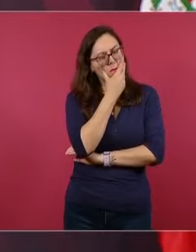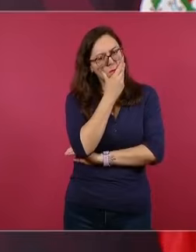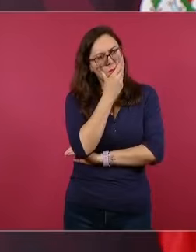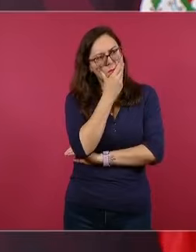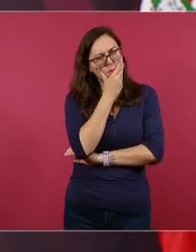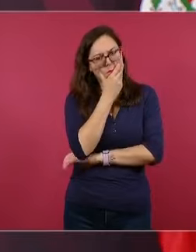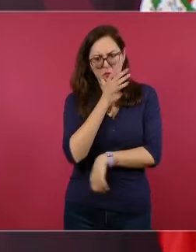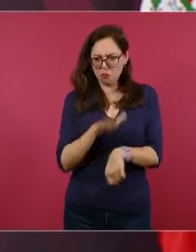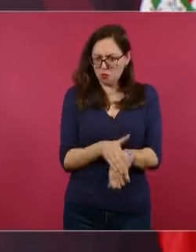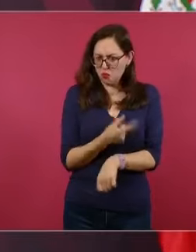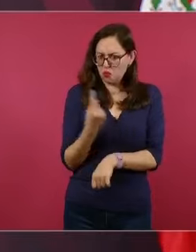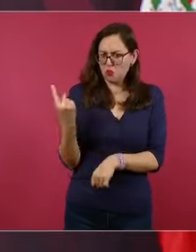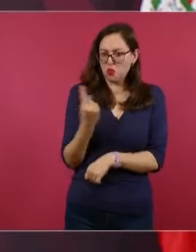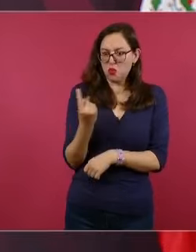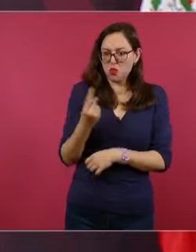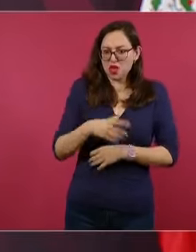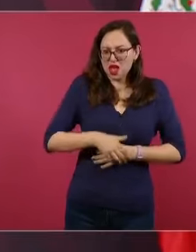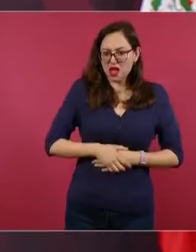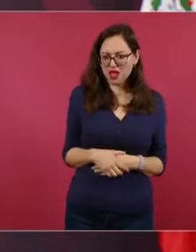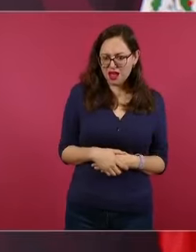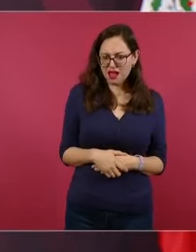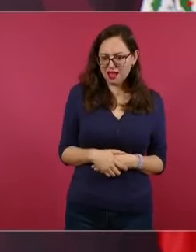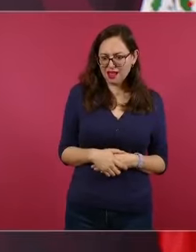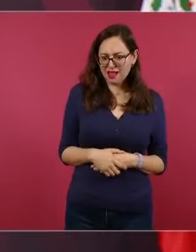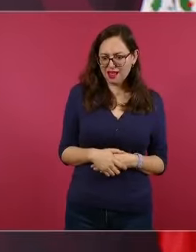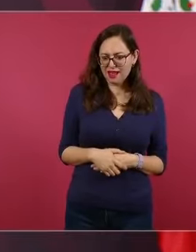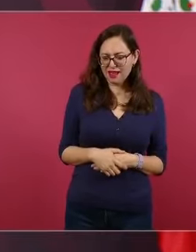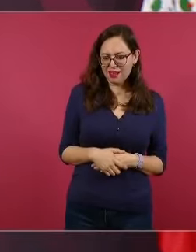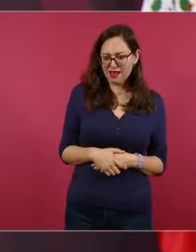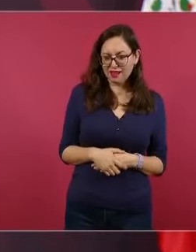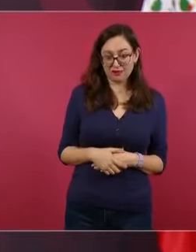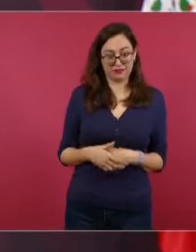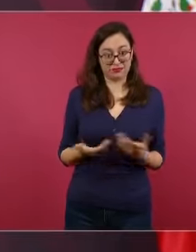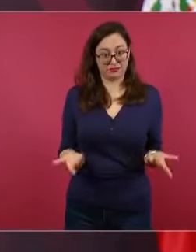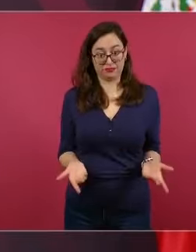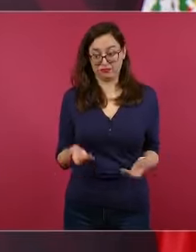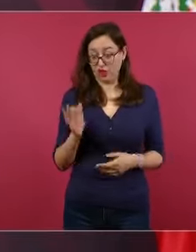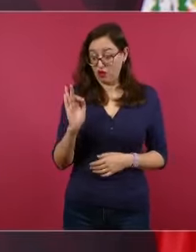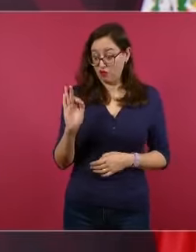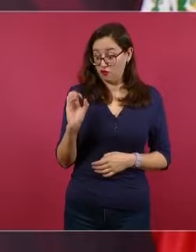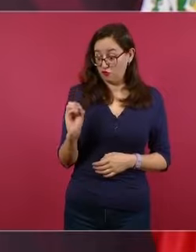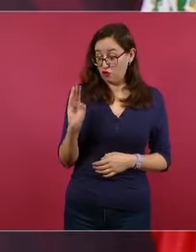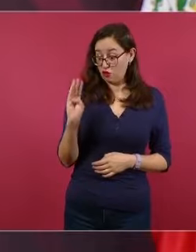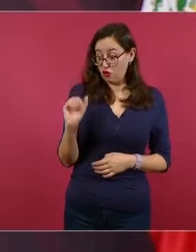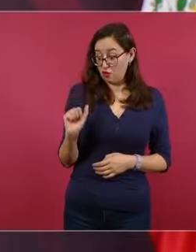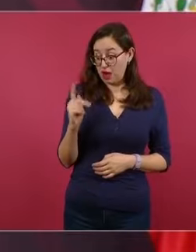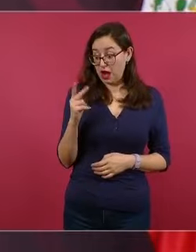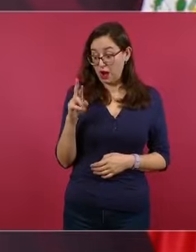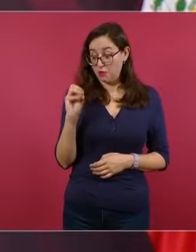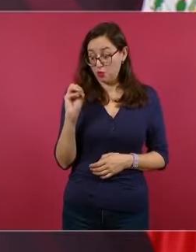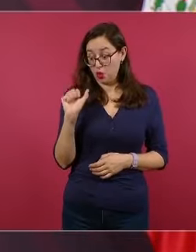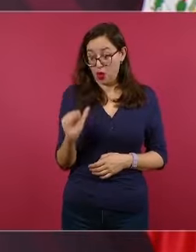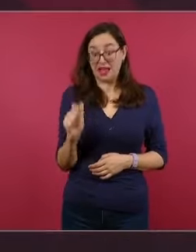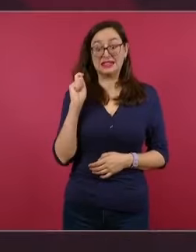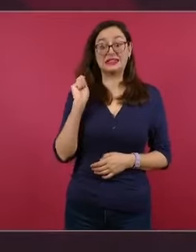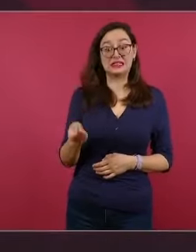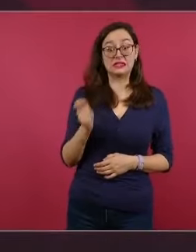proa un gran subsidio el subsidio más grande en la historia de